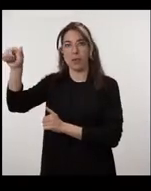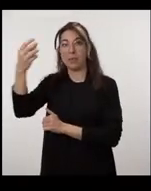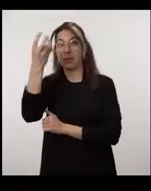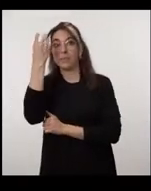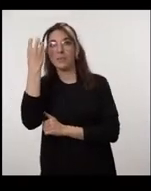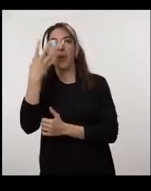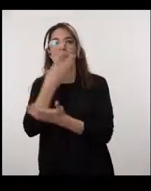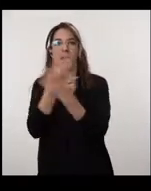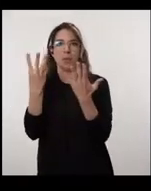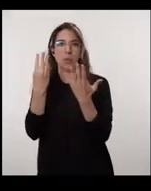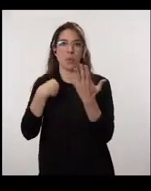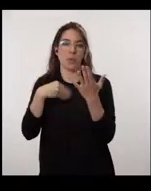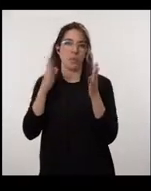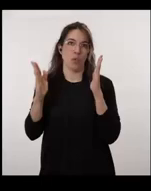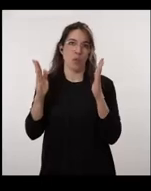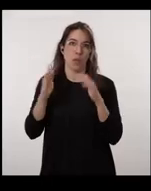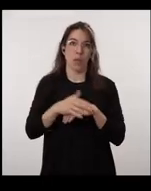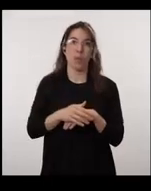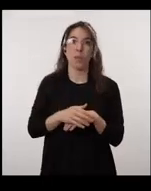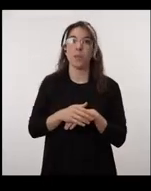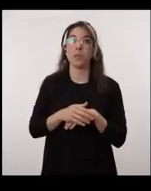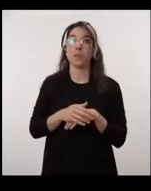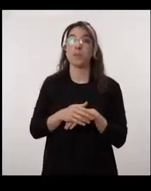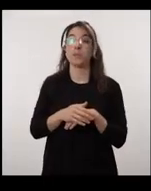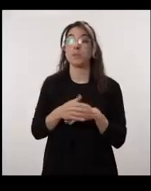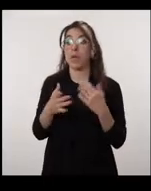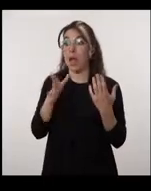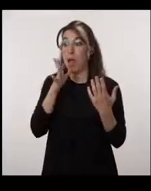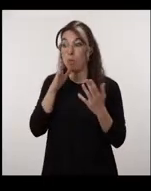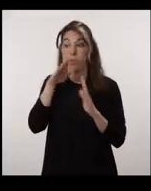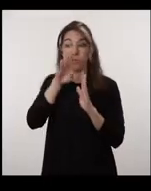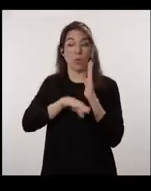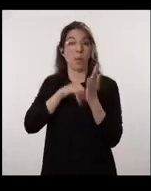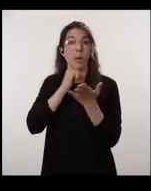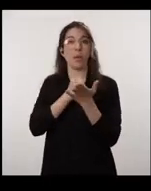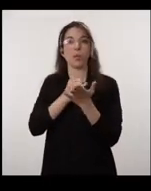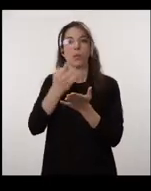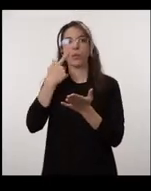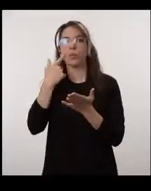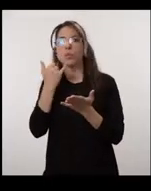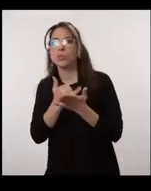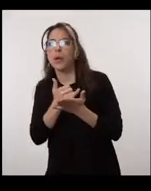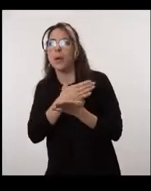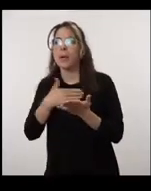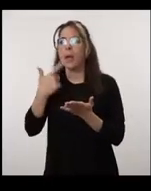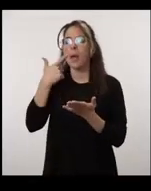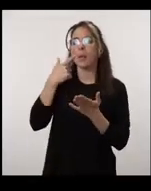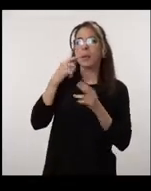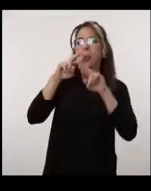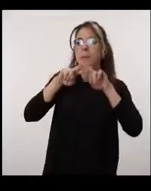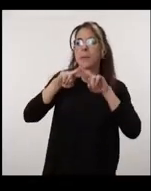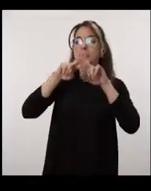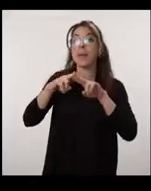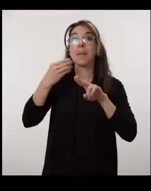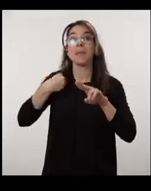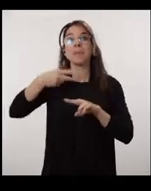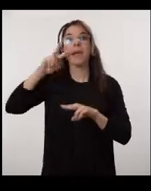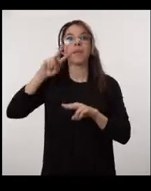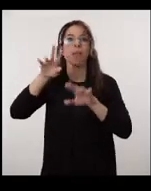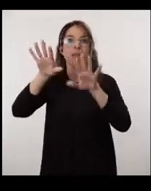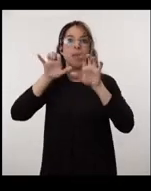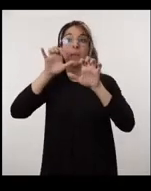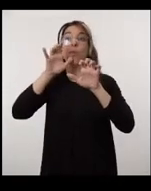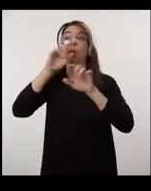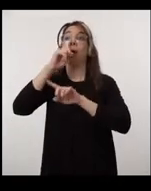izados durante todo este periodo y queremos testar en éste piloto y aprender de esta experiencia para